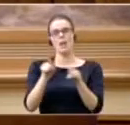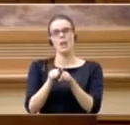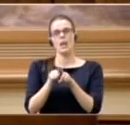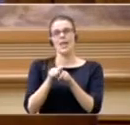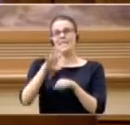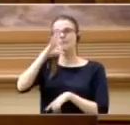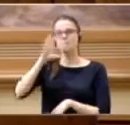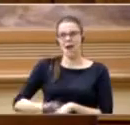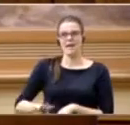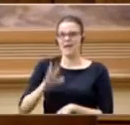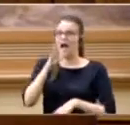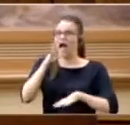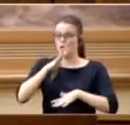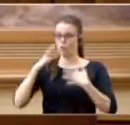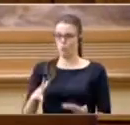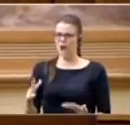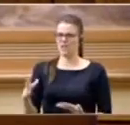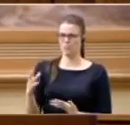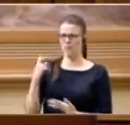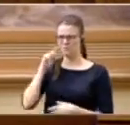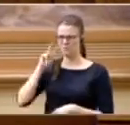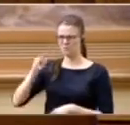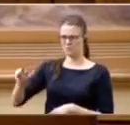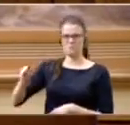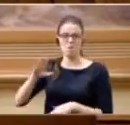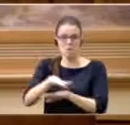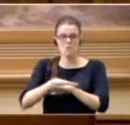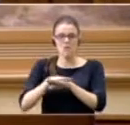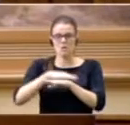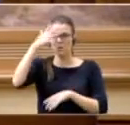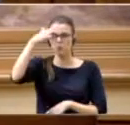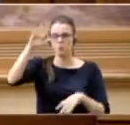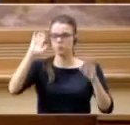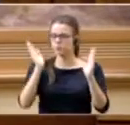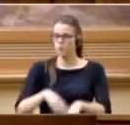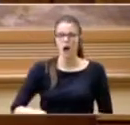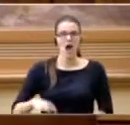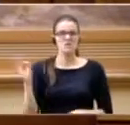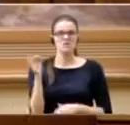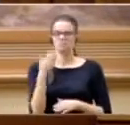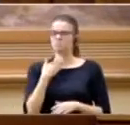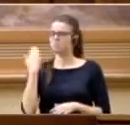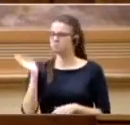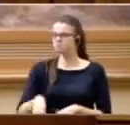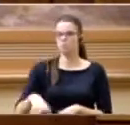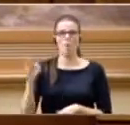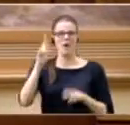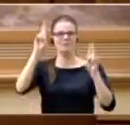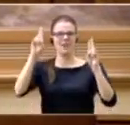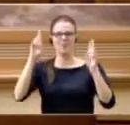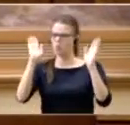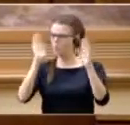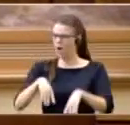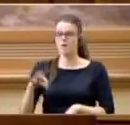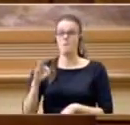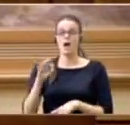estamos quedando todos de un gobierno que ha perdido la ilusión, de un gobierno que no transmite esperanza y de un gobierno, como es su